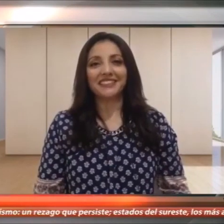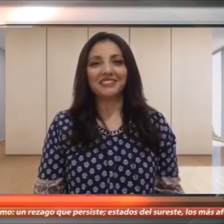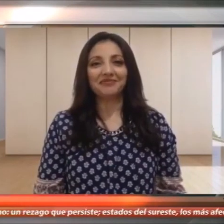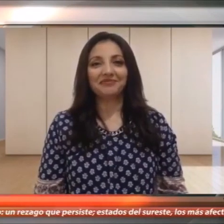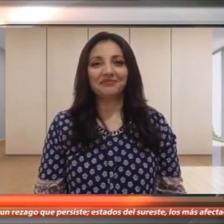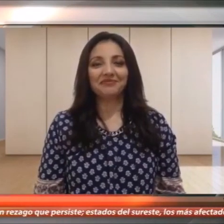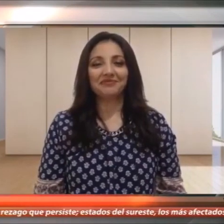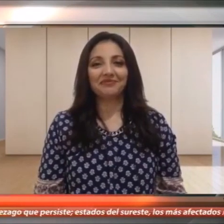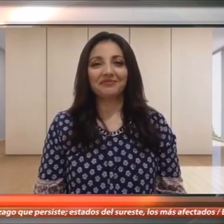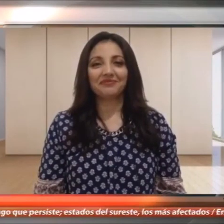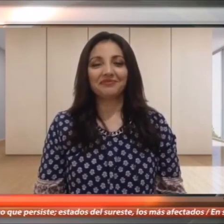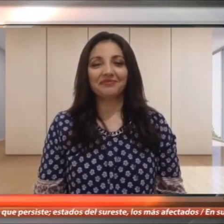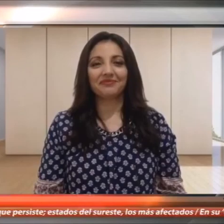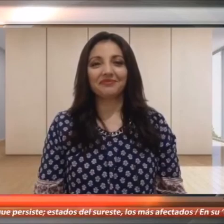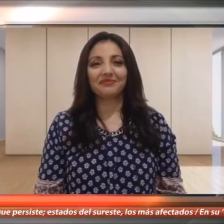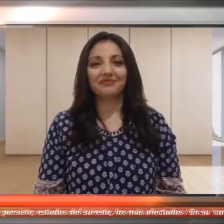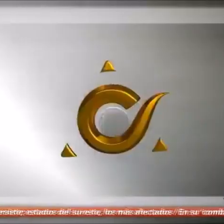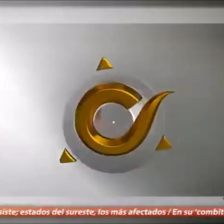planes.